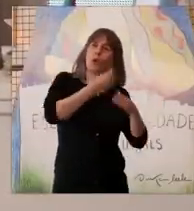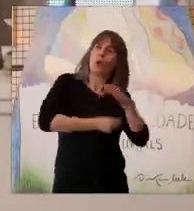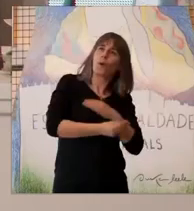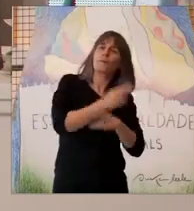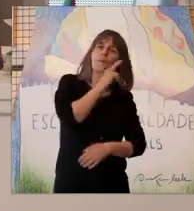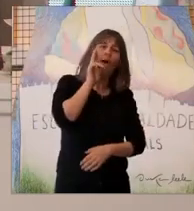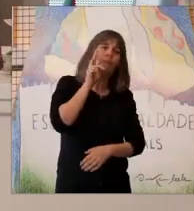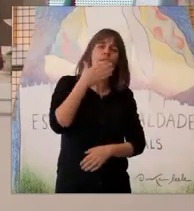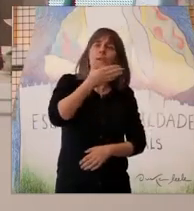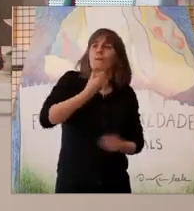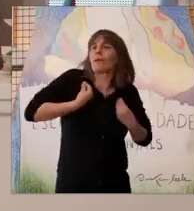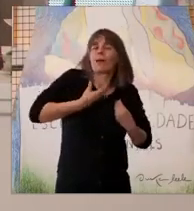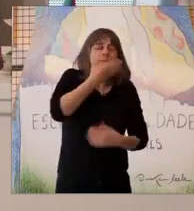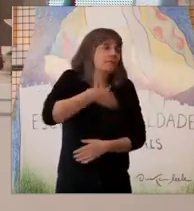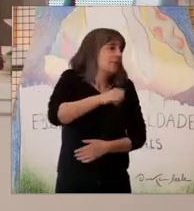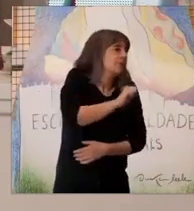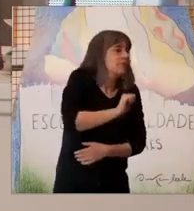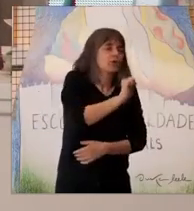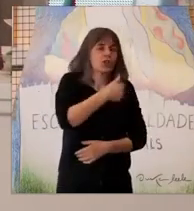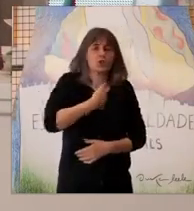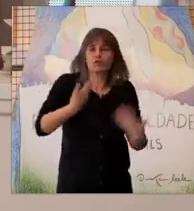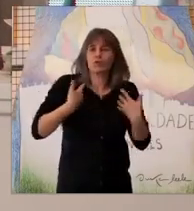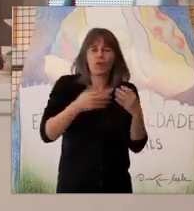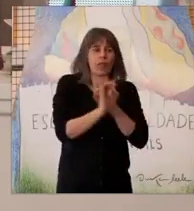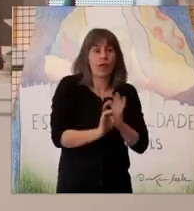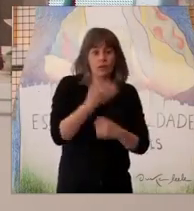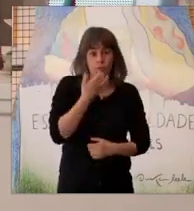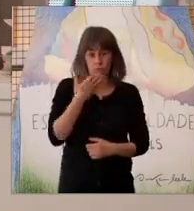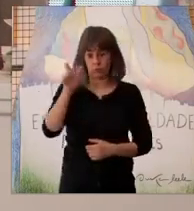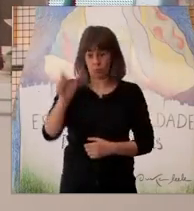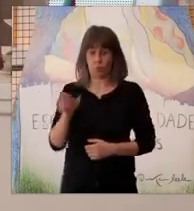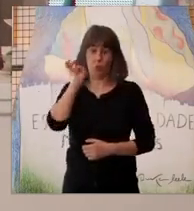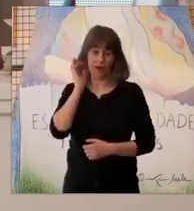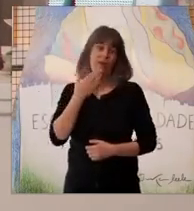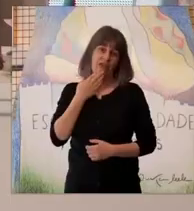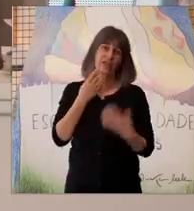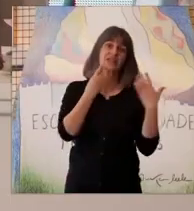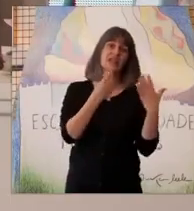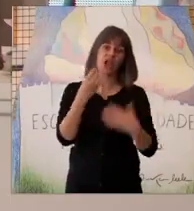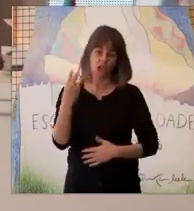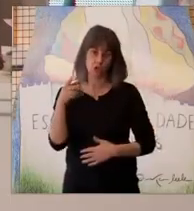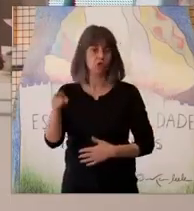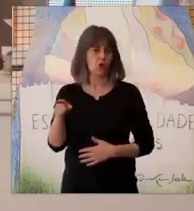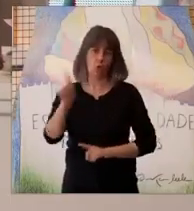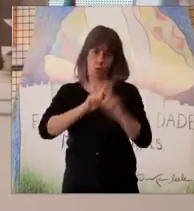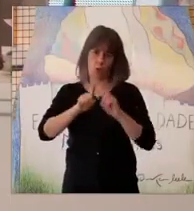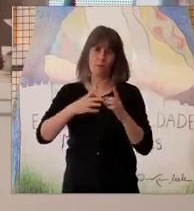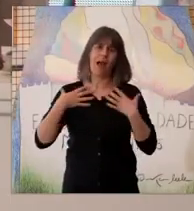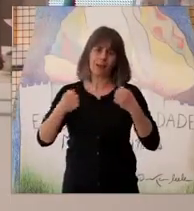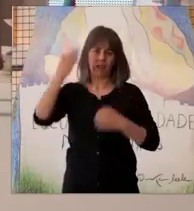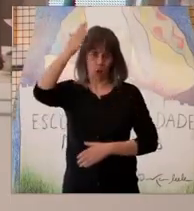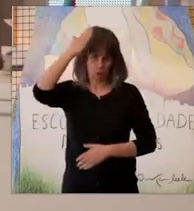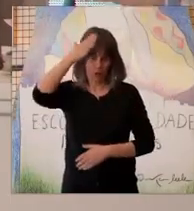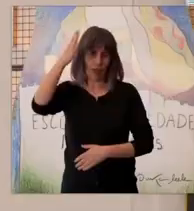ya no vas a tener ningún sufrimiento una señora con 68 años que no olvidemos tiene un problema de Salud Mental porque murió su hijo